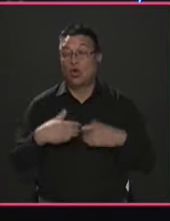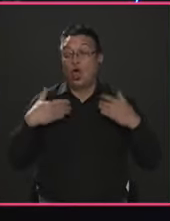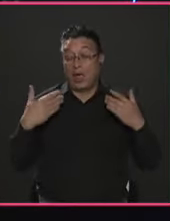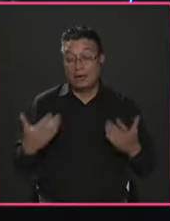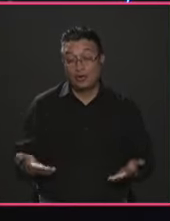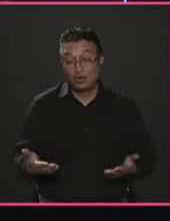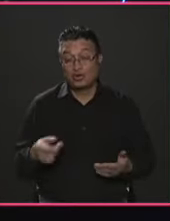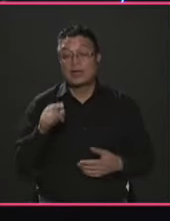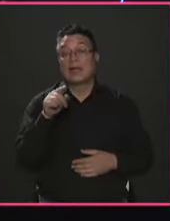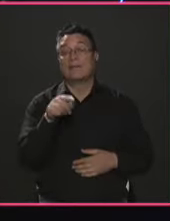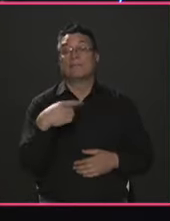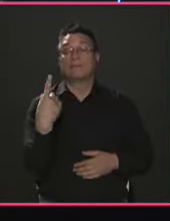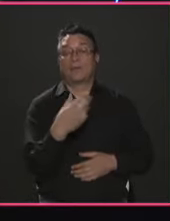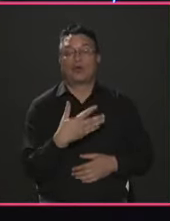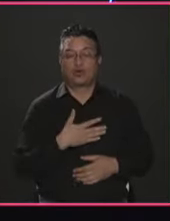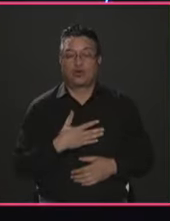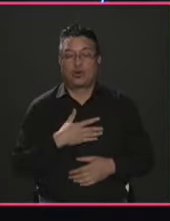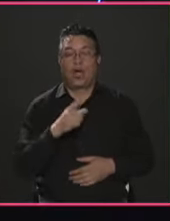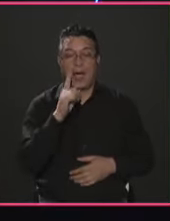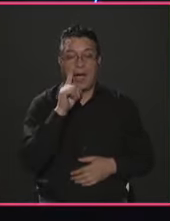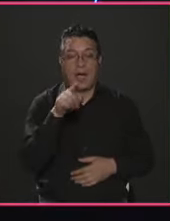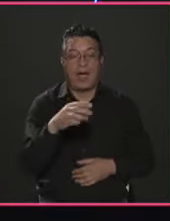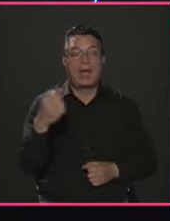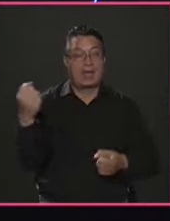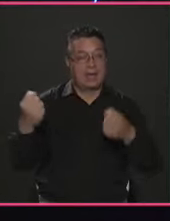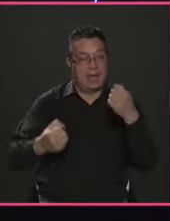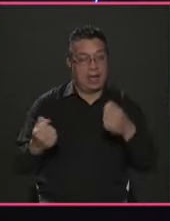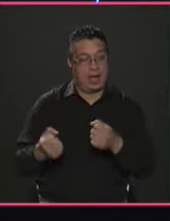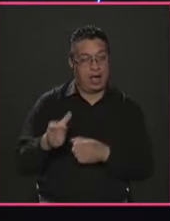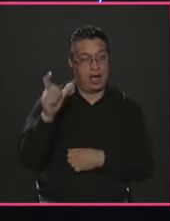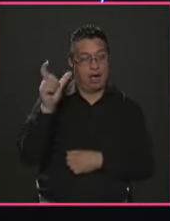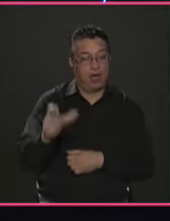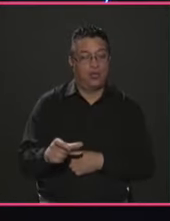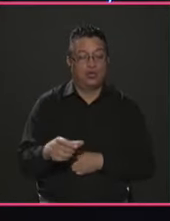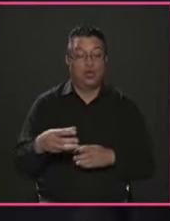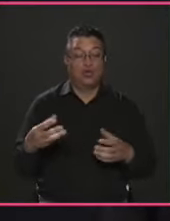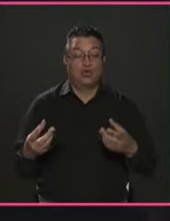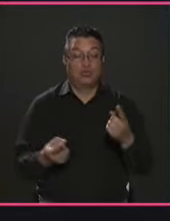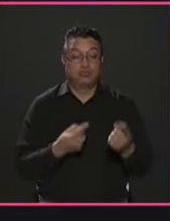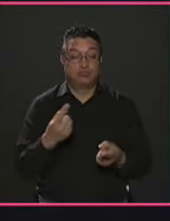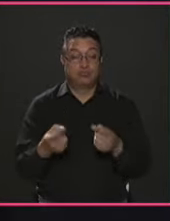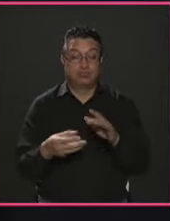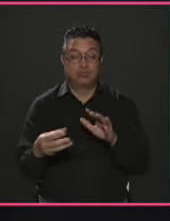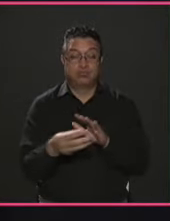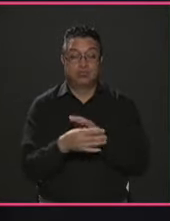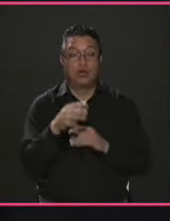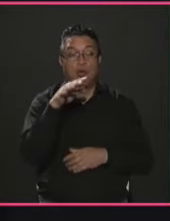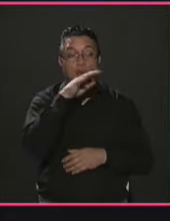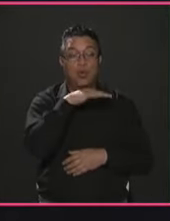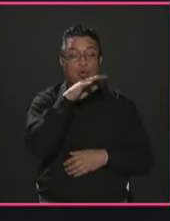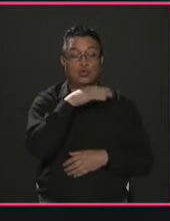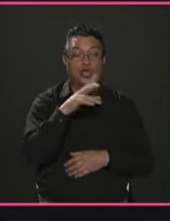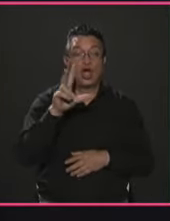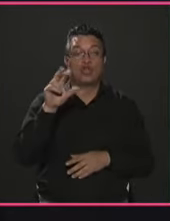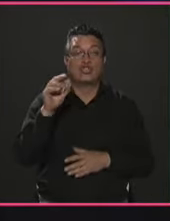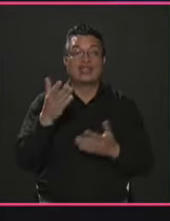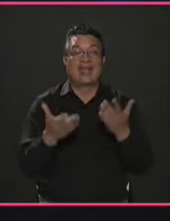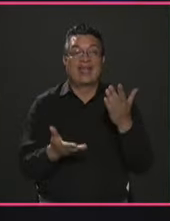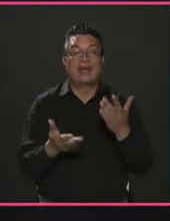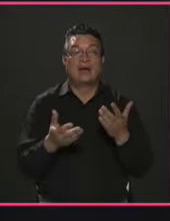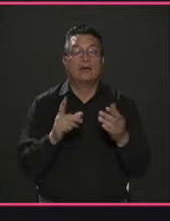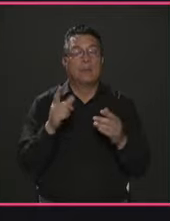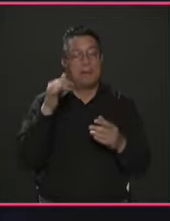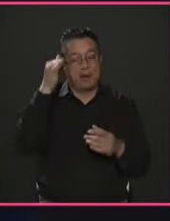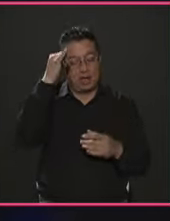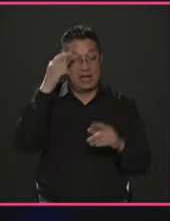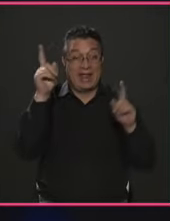Entonces tenemos acá que un vehículo de combustión interna usa 80 kg de cobre Perdón